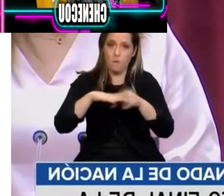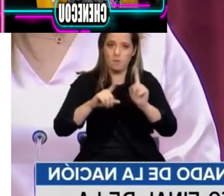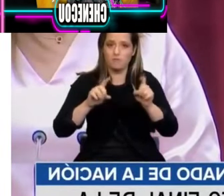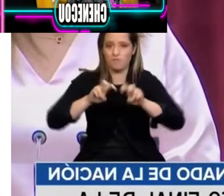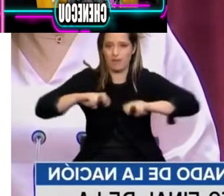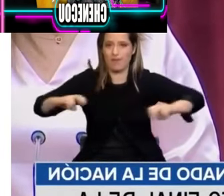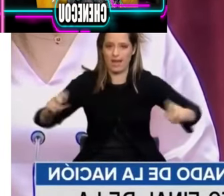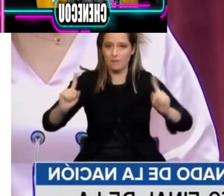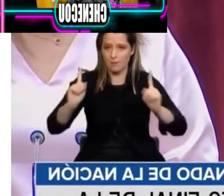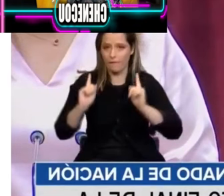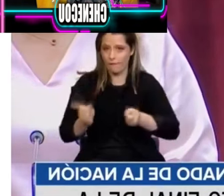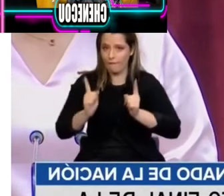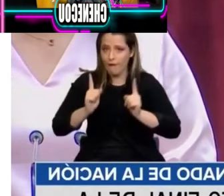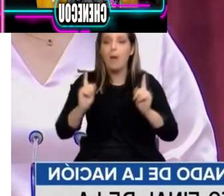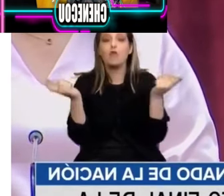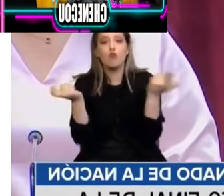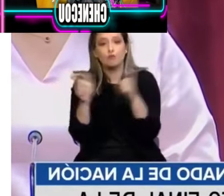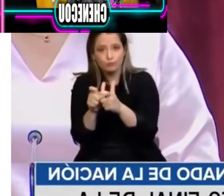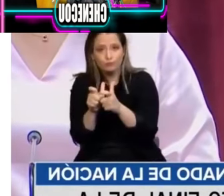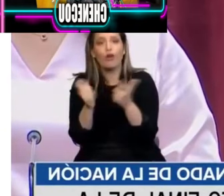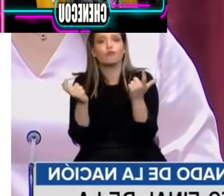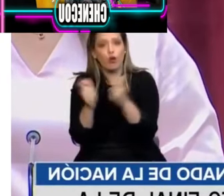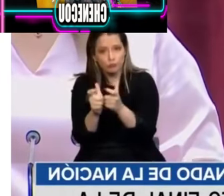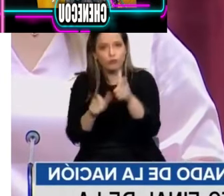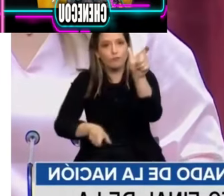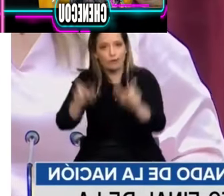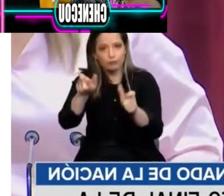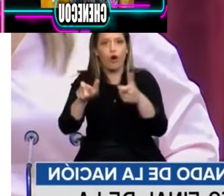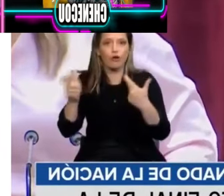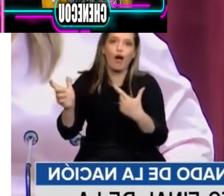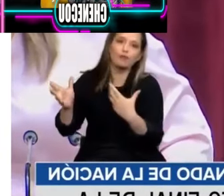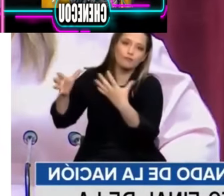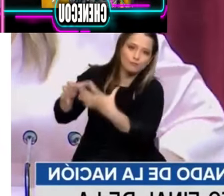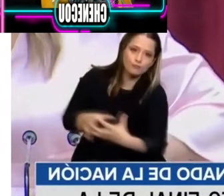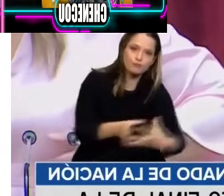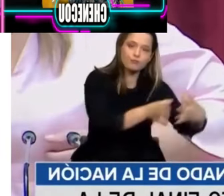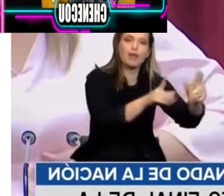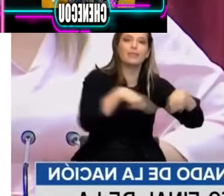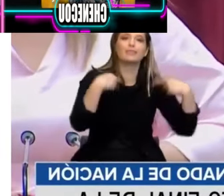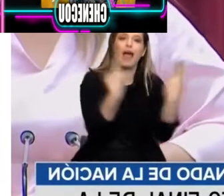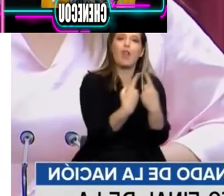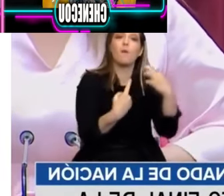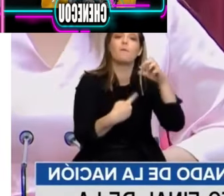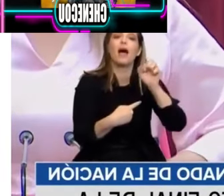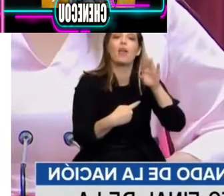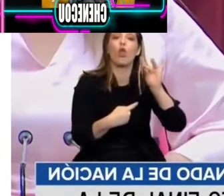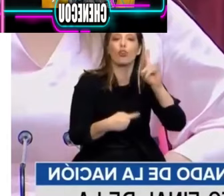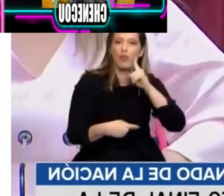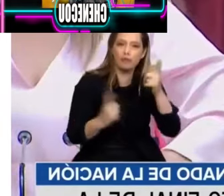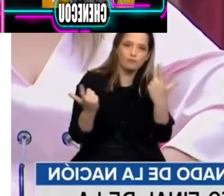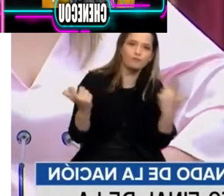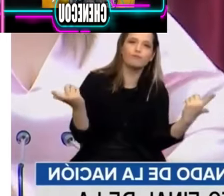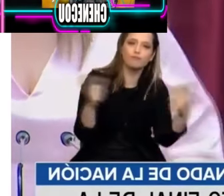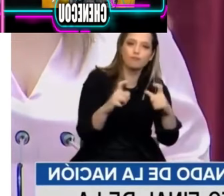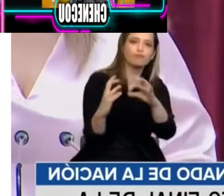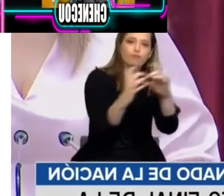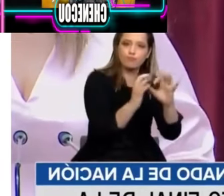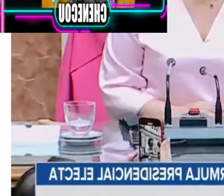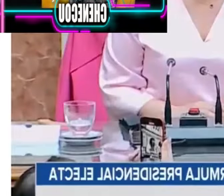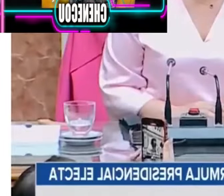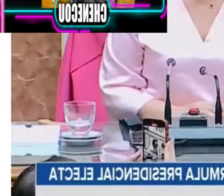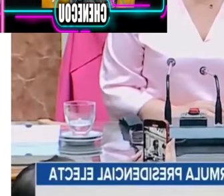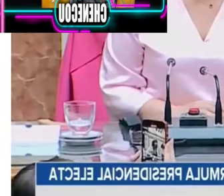bancas mientras la comisión se retira a la sala de Elia Parodi a los efectos de cumplir con su cometido. Muchas